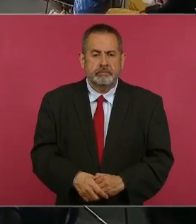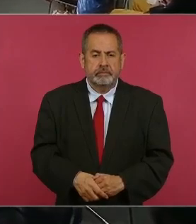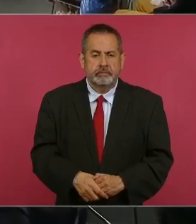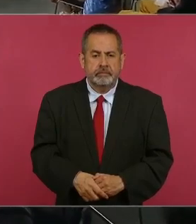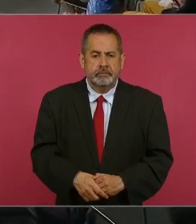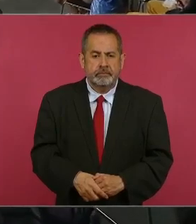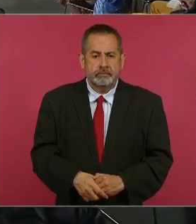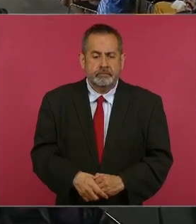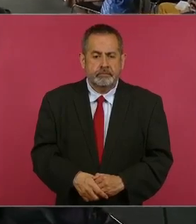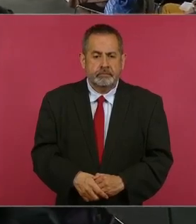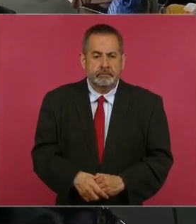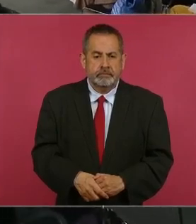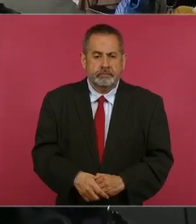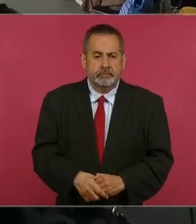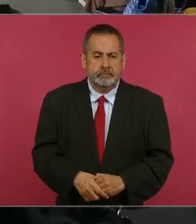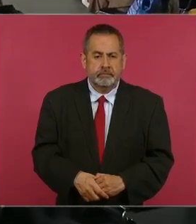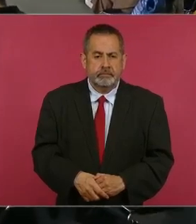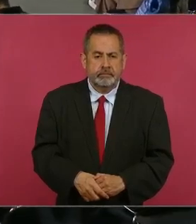A ver si…